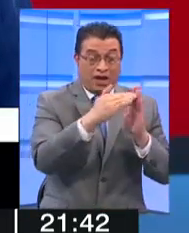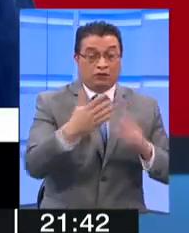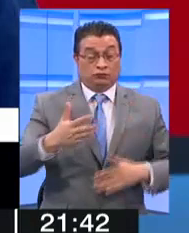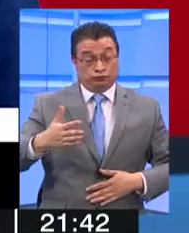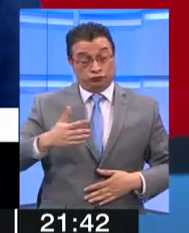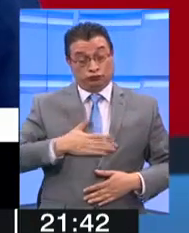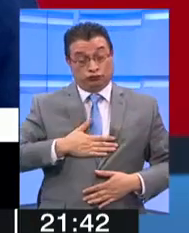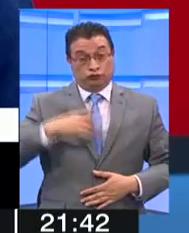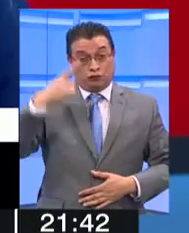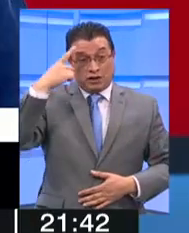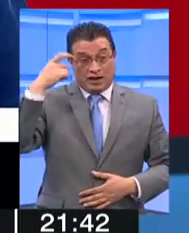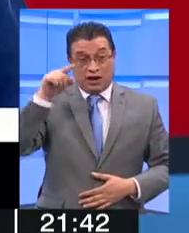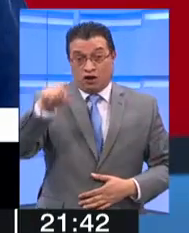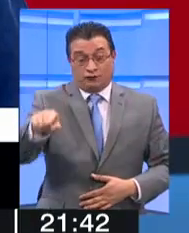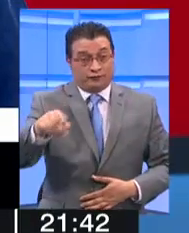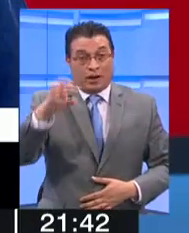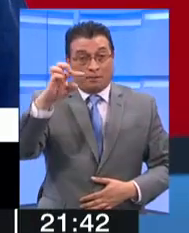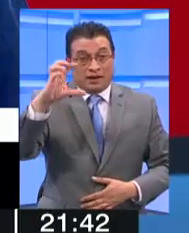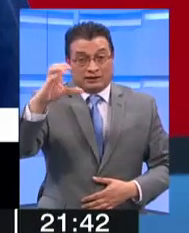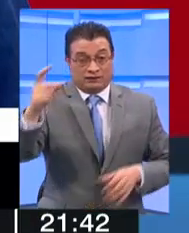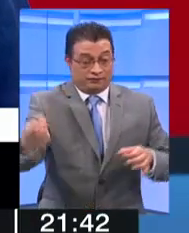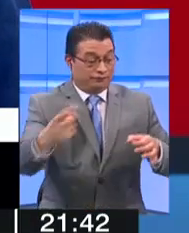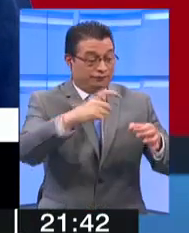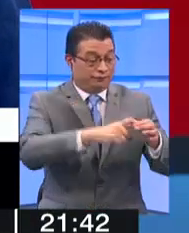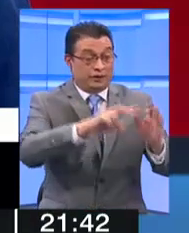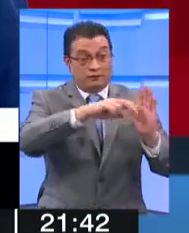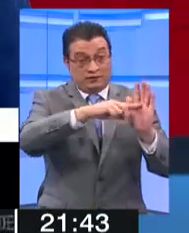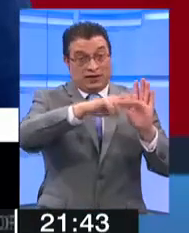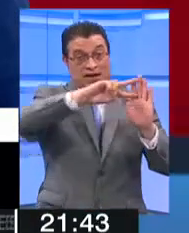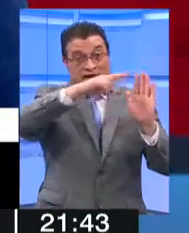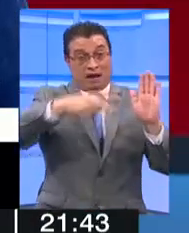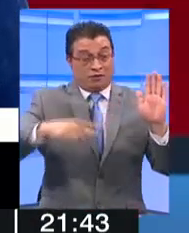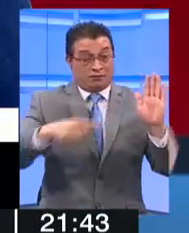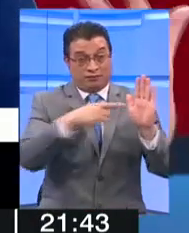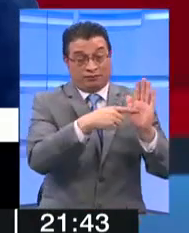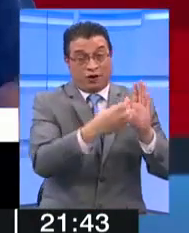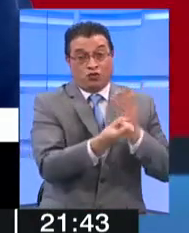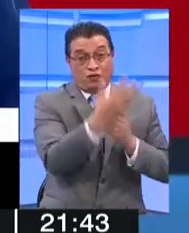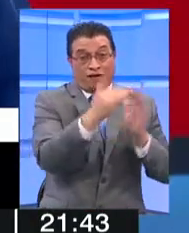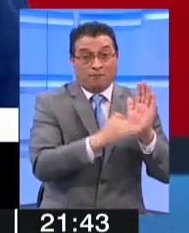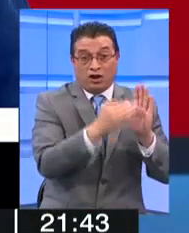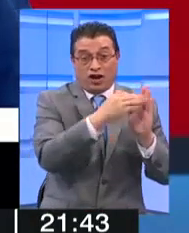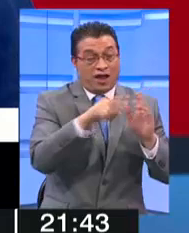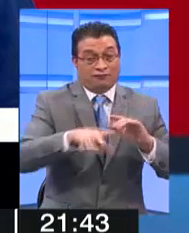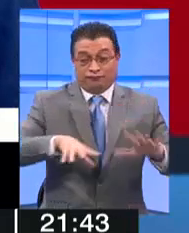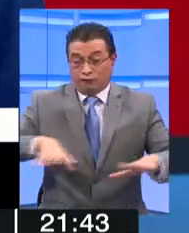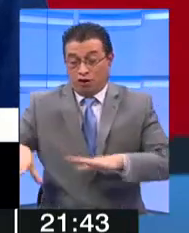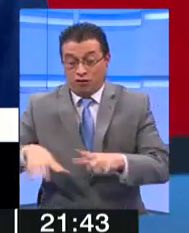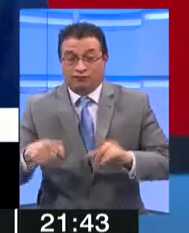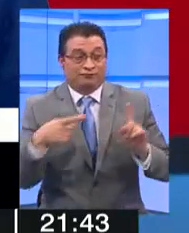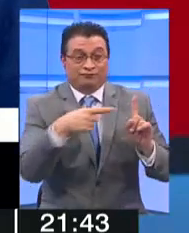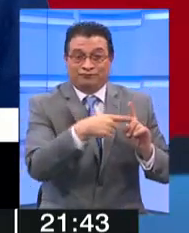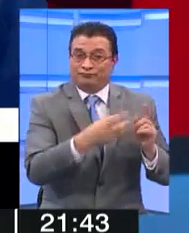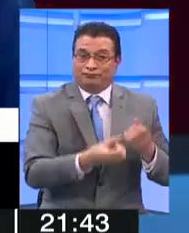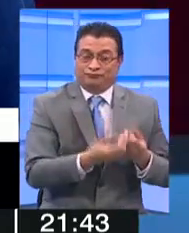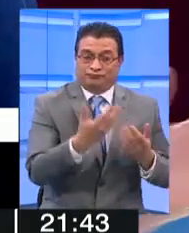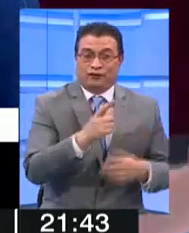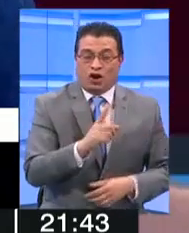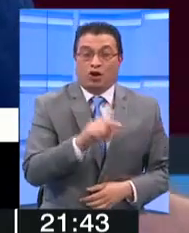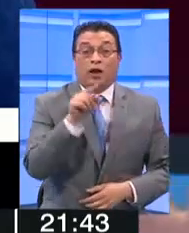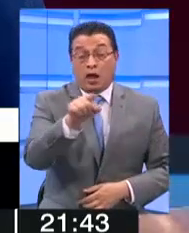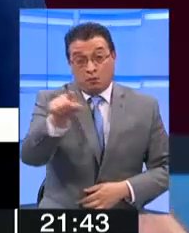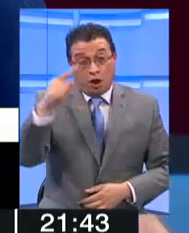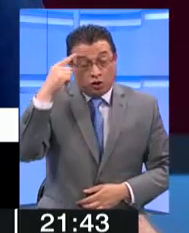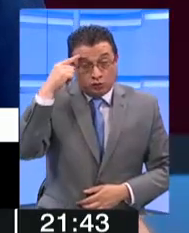política, ese no es el espacio en el cual van a ocurrir las transformaciones tal como las hemos venido levantando desde los movimientos sociales. Así que ellos toman